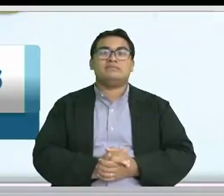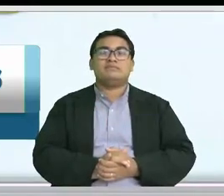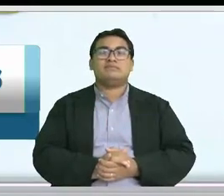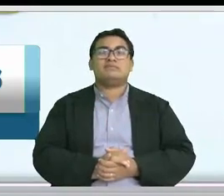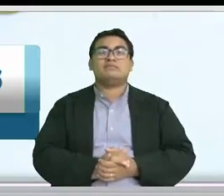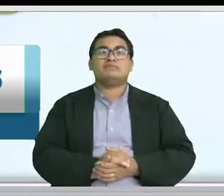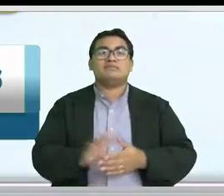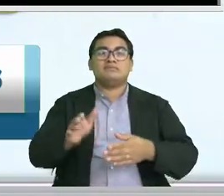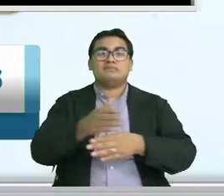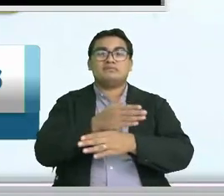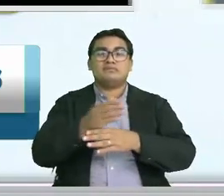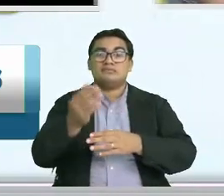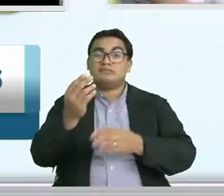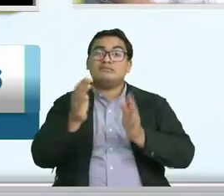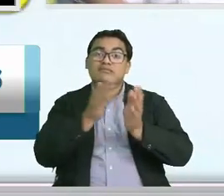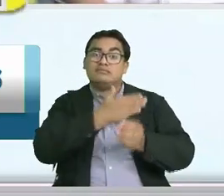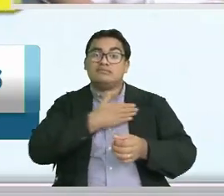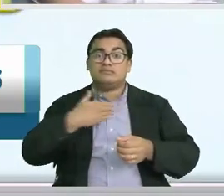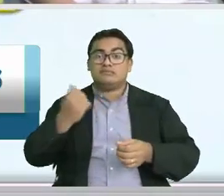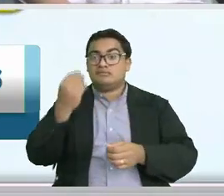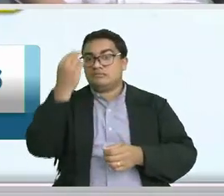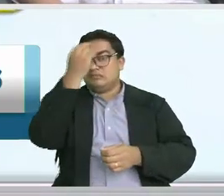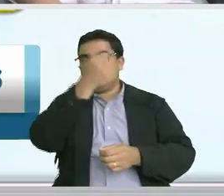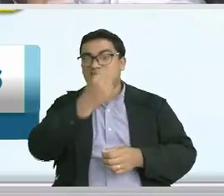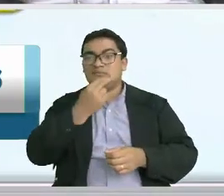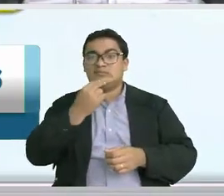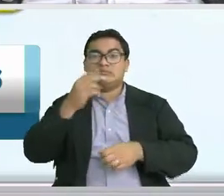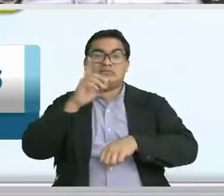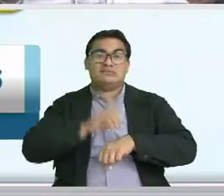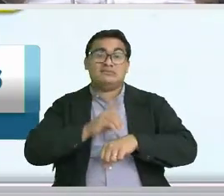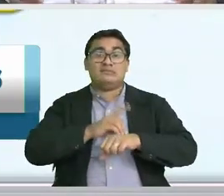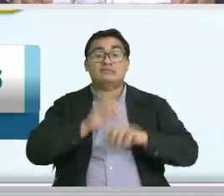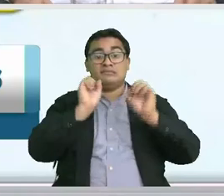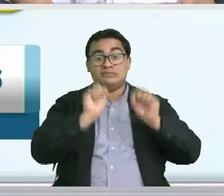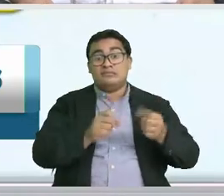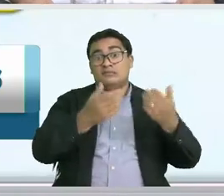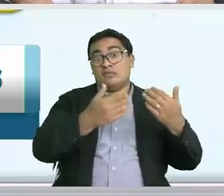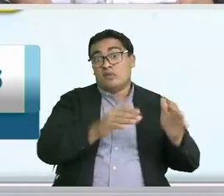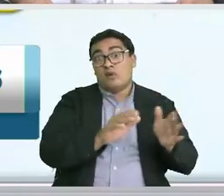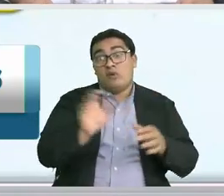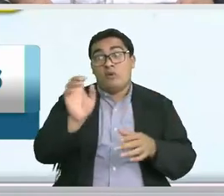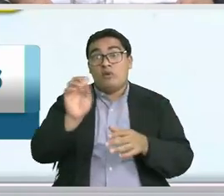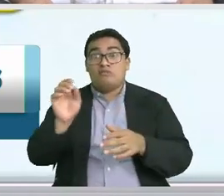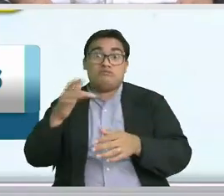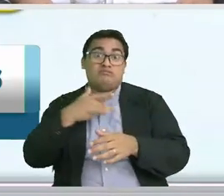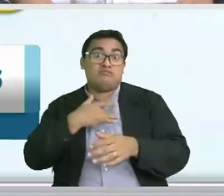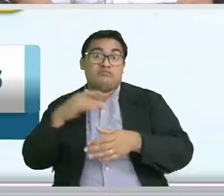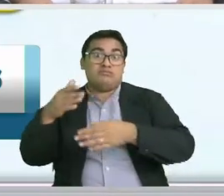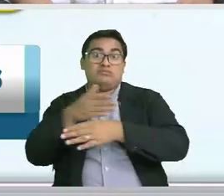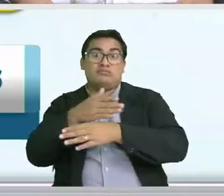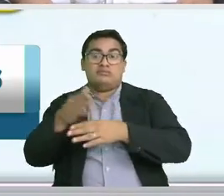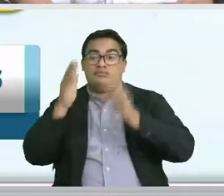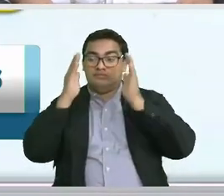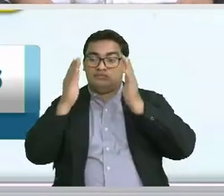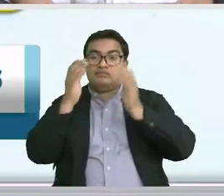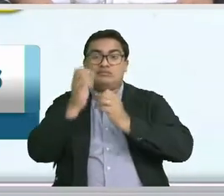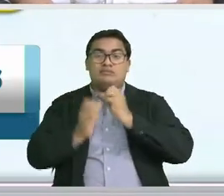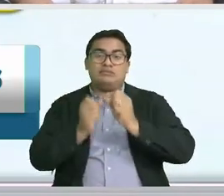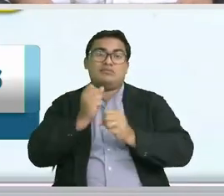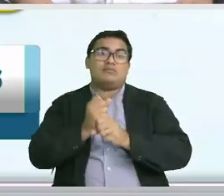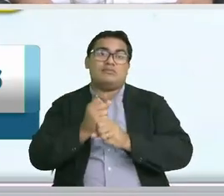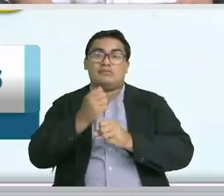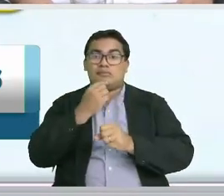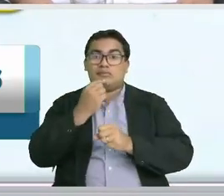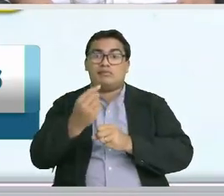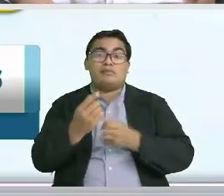mejor es consultar pues a un médico, porque puede ser normal, pero también no puede ser normal. Entonces, determinada edad, ya uno considera que